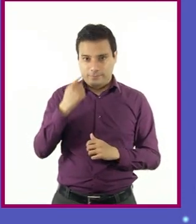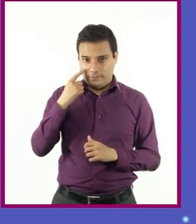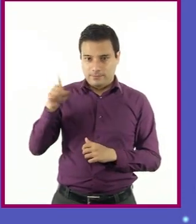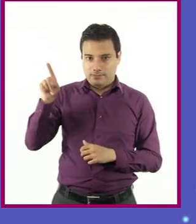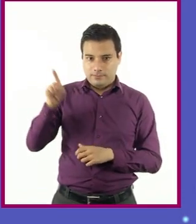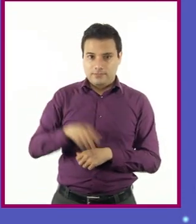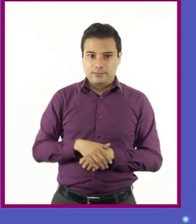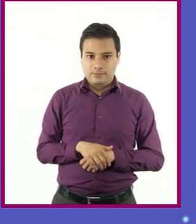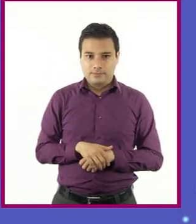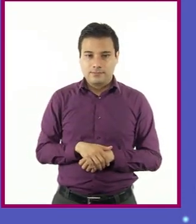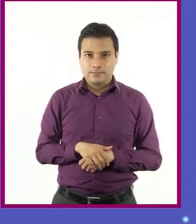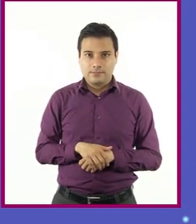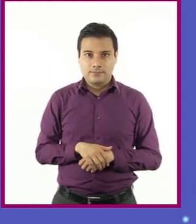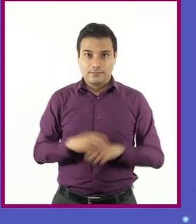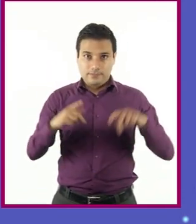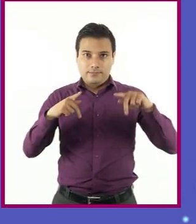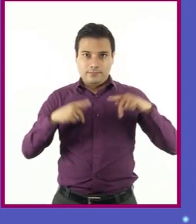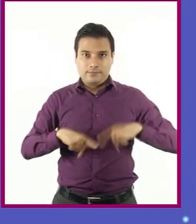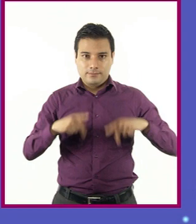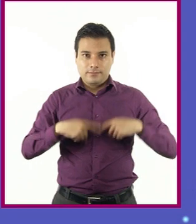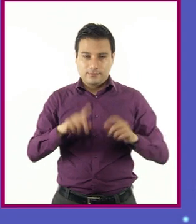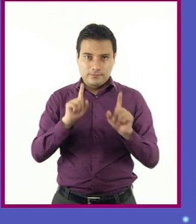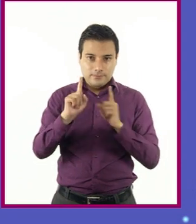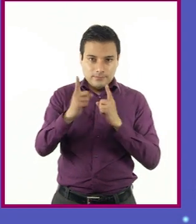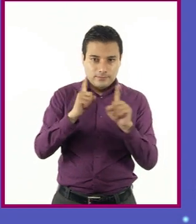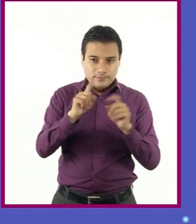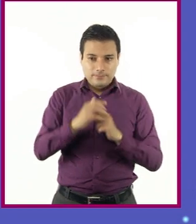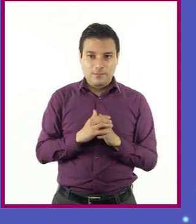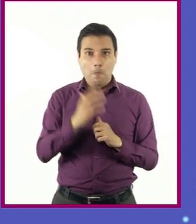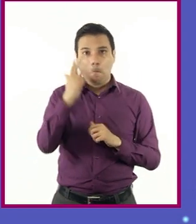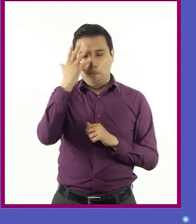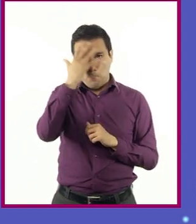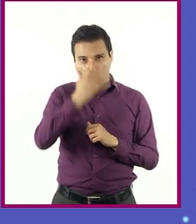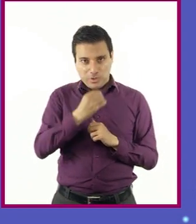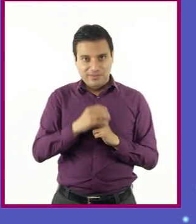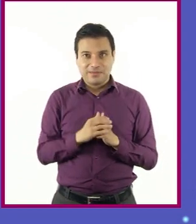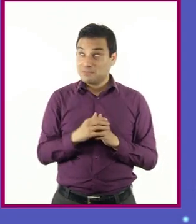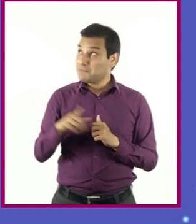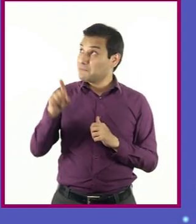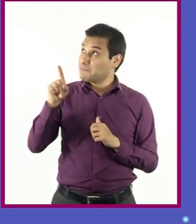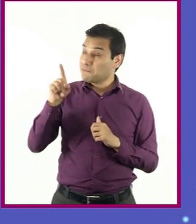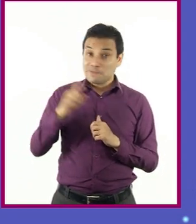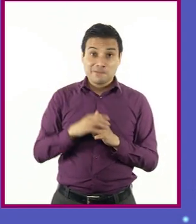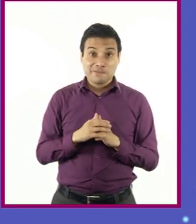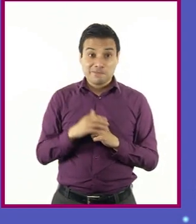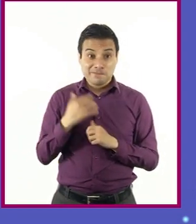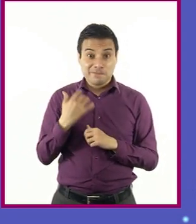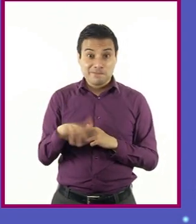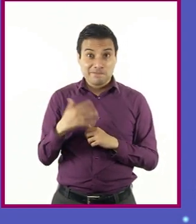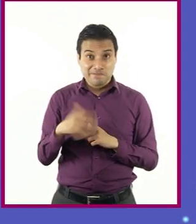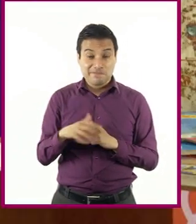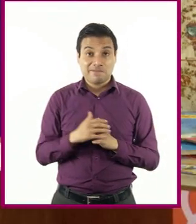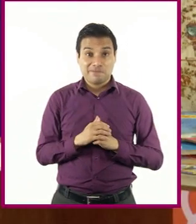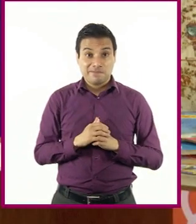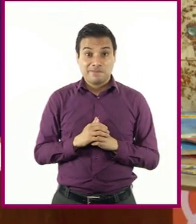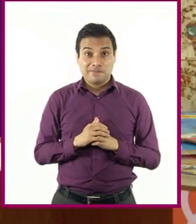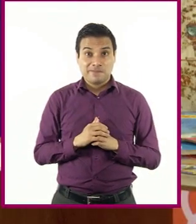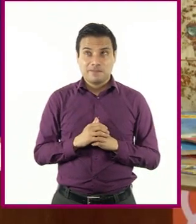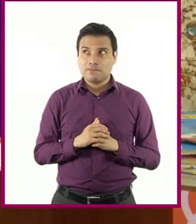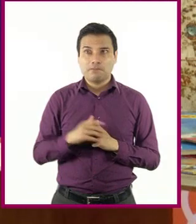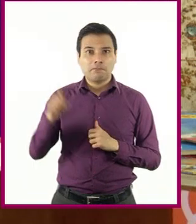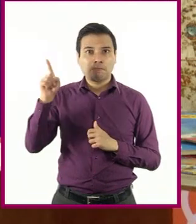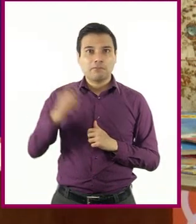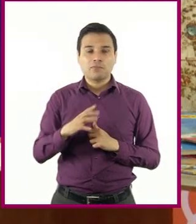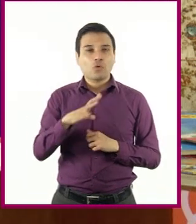ellos. ¡Qué belleza de obra! Como notaron en la imagen de esta página, no hay